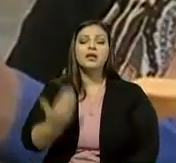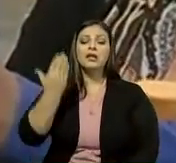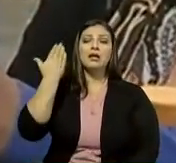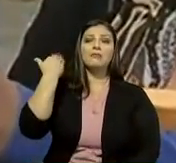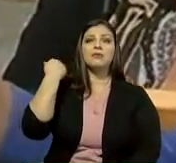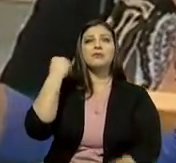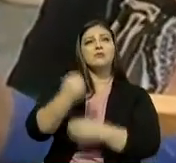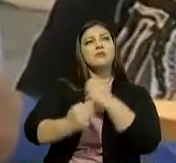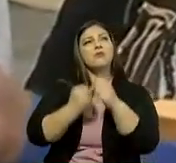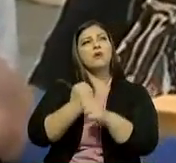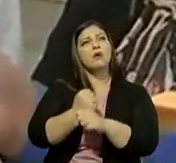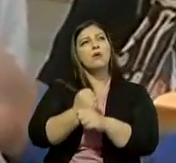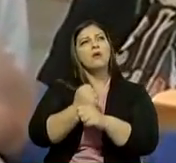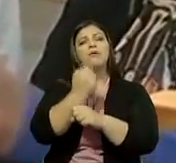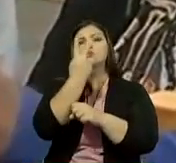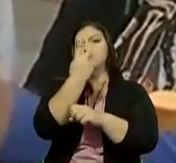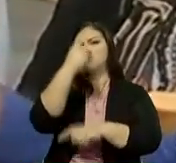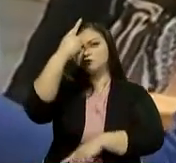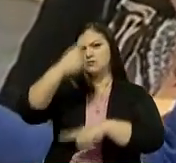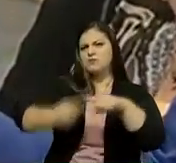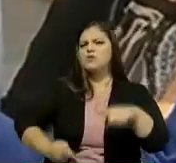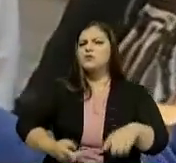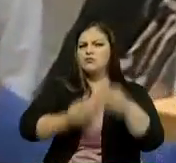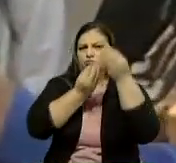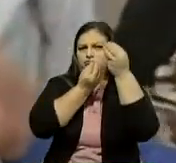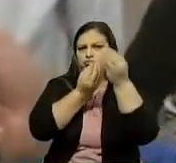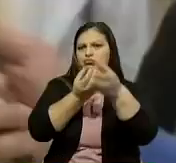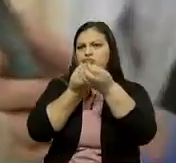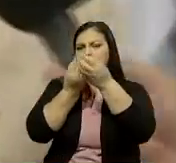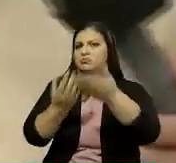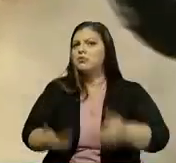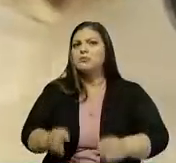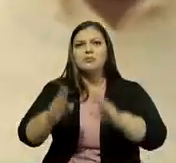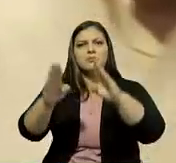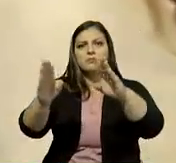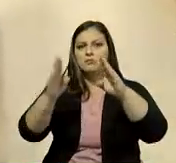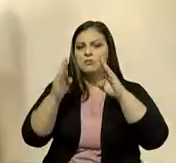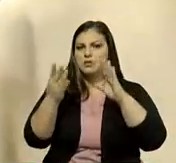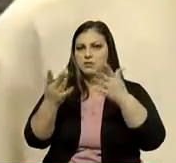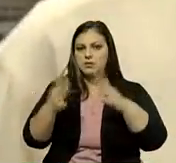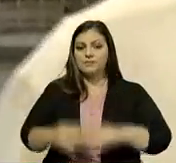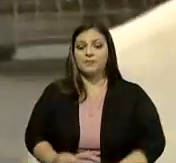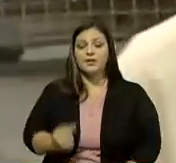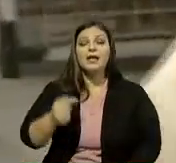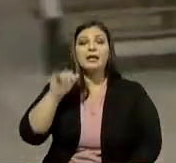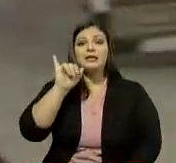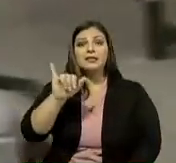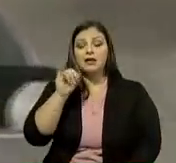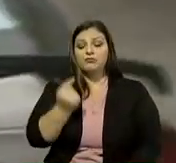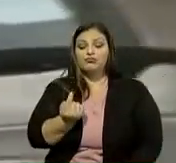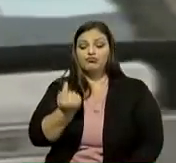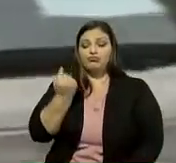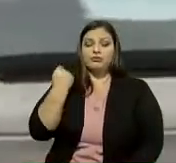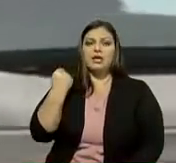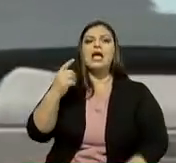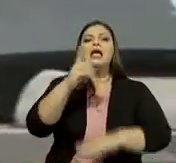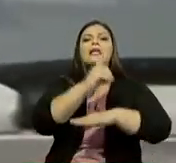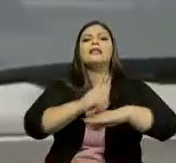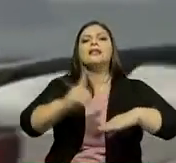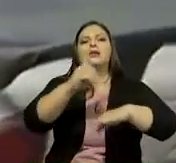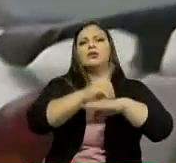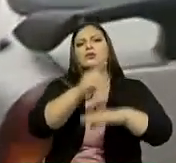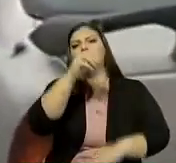el arquitecto grana él nos dijo porque el eje del atm y pusieron una señalética